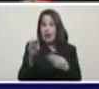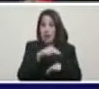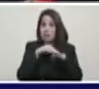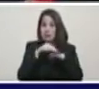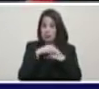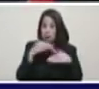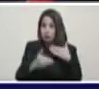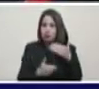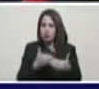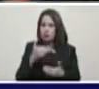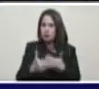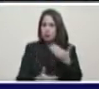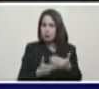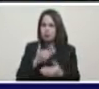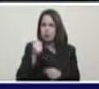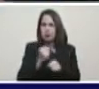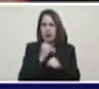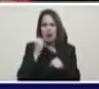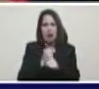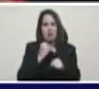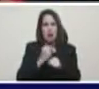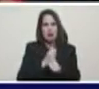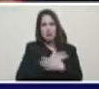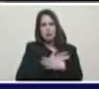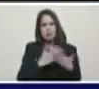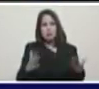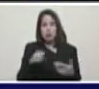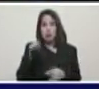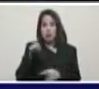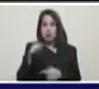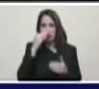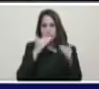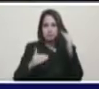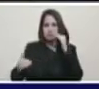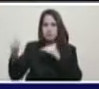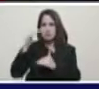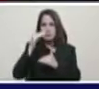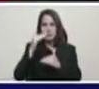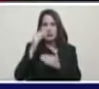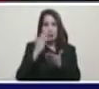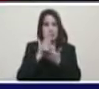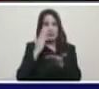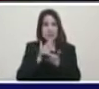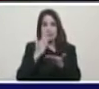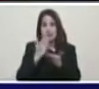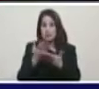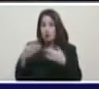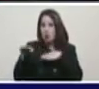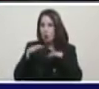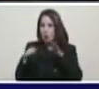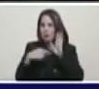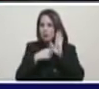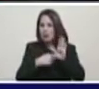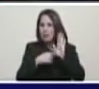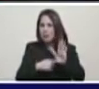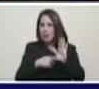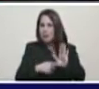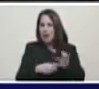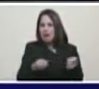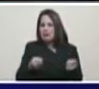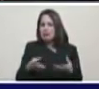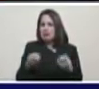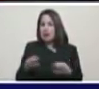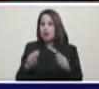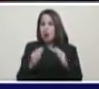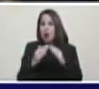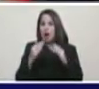hacia adelante como sigue nuestra revolución con usted a la cabeza y vamos a estar todos los jueves de nuestra vida celebrando entrega de